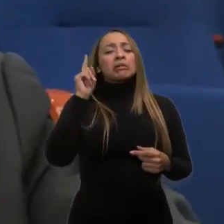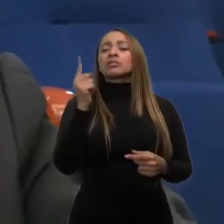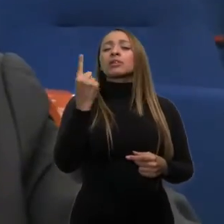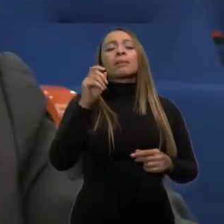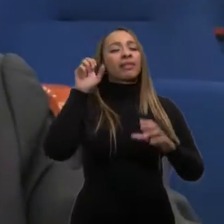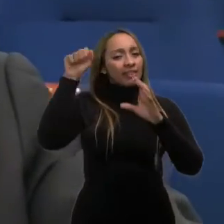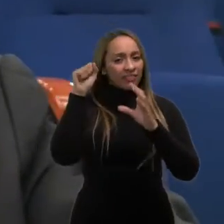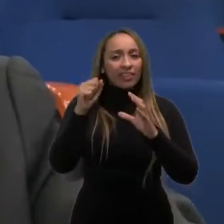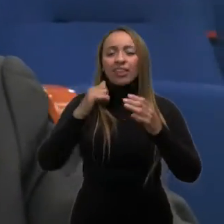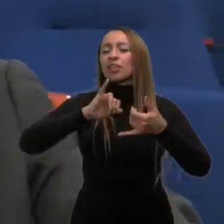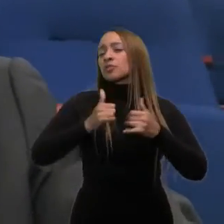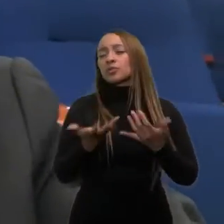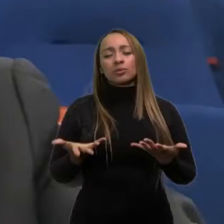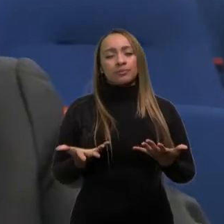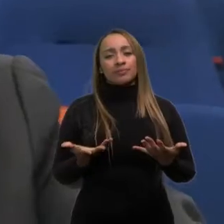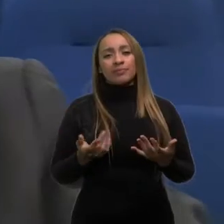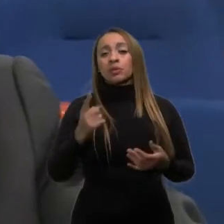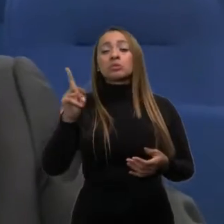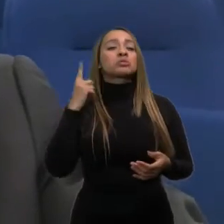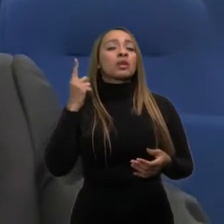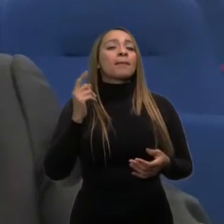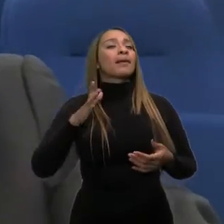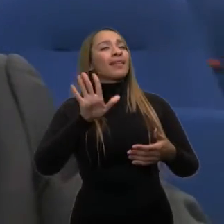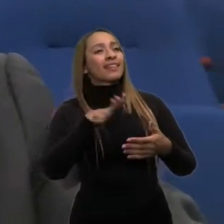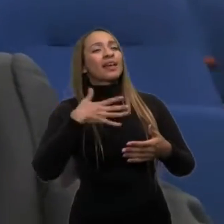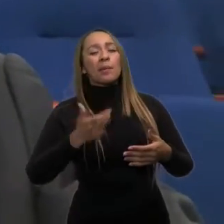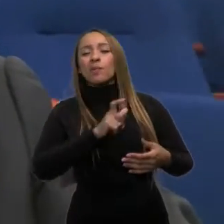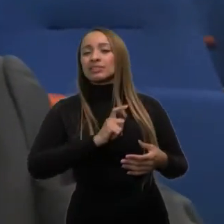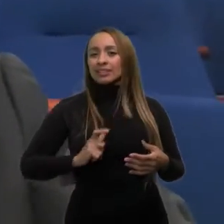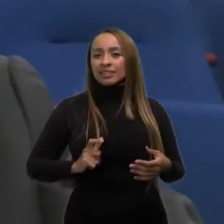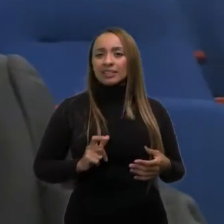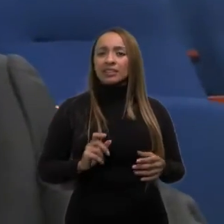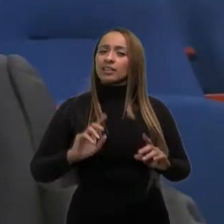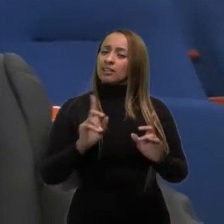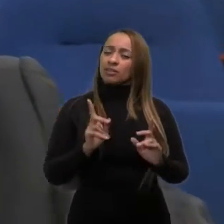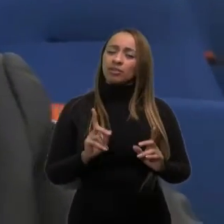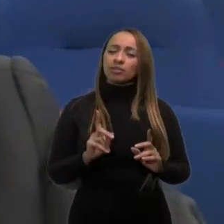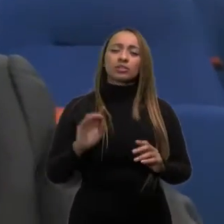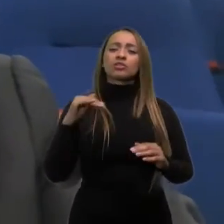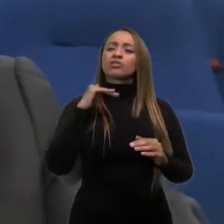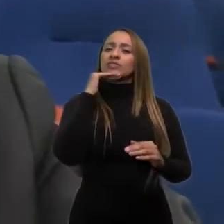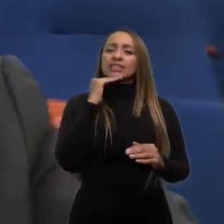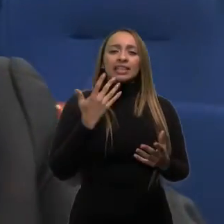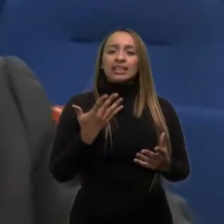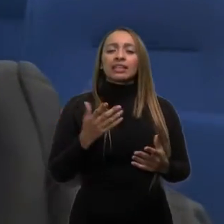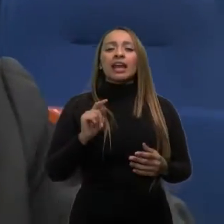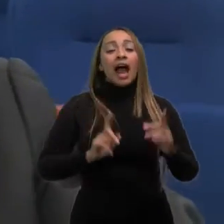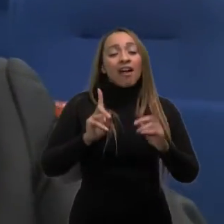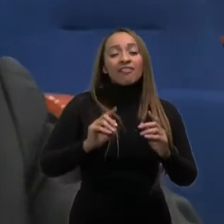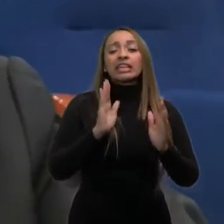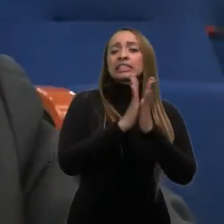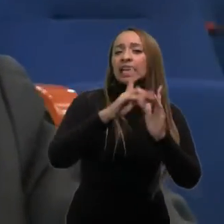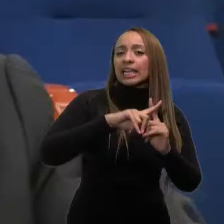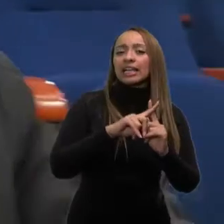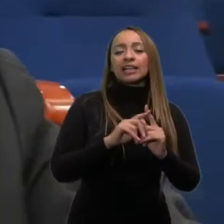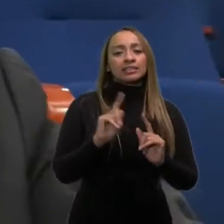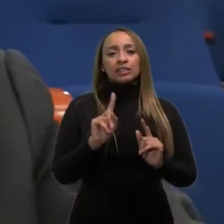un video a través de YouTube. No basta solamente con escuchar linda música cristiana. Incluso no basta solo con asistir de vez en cuando a un